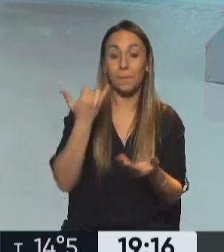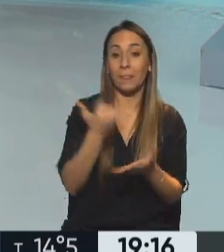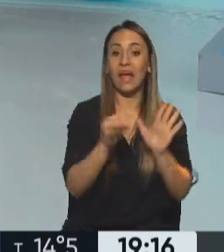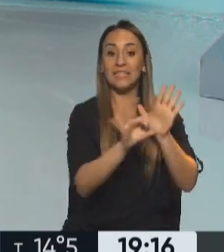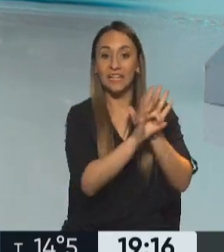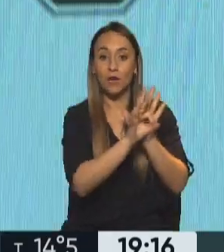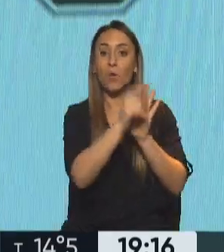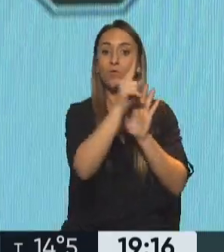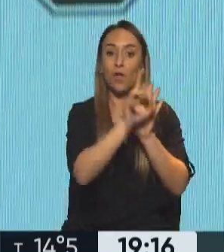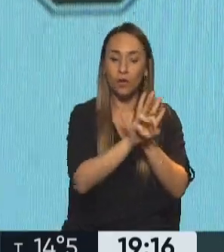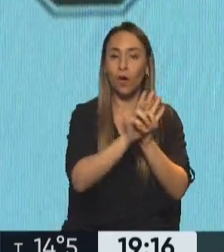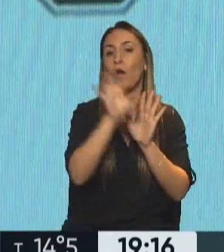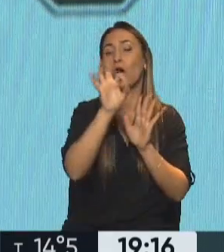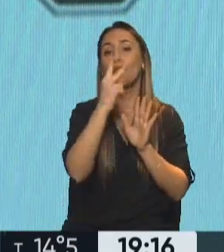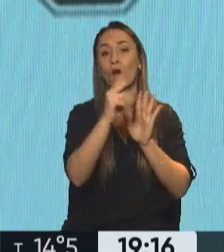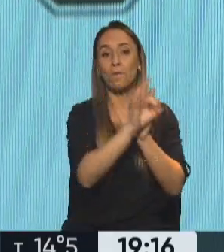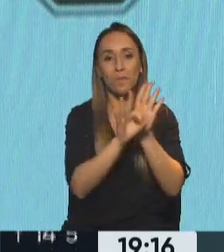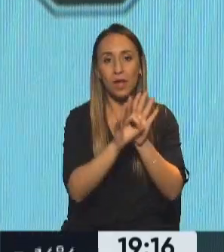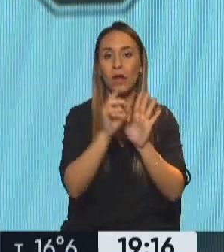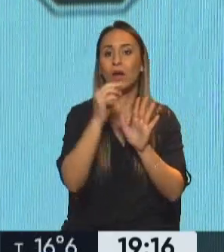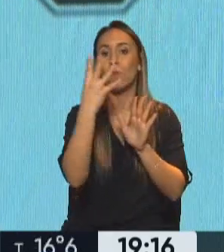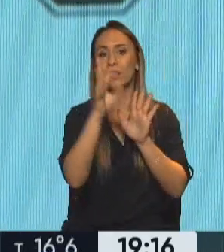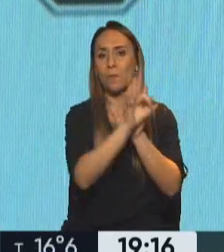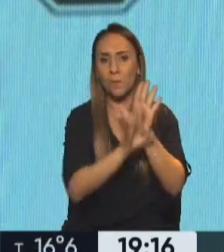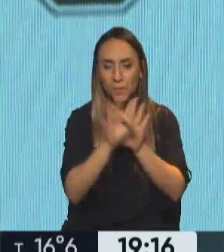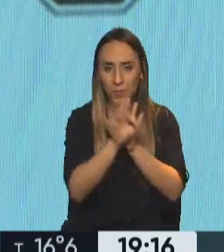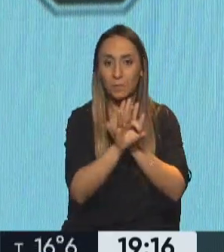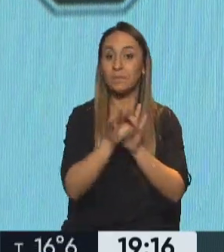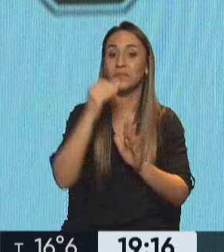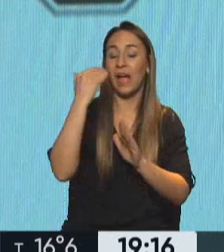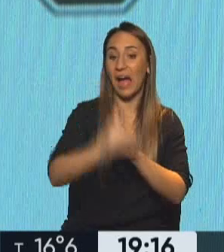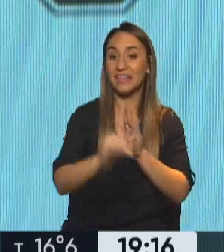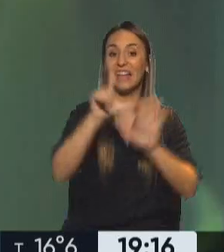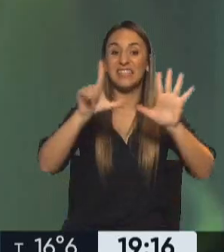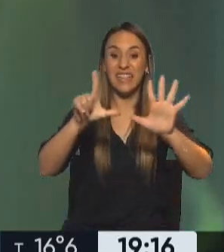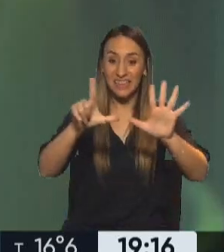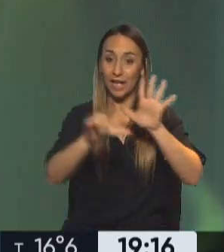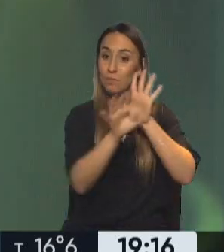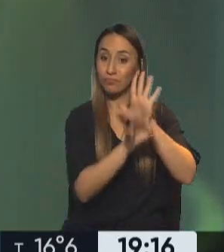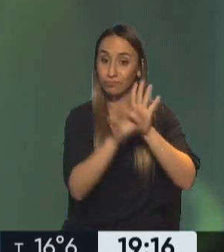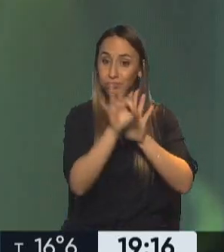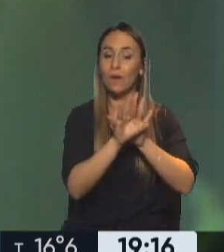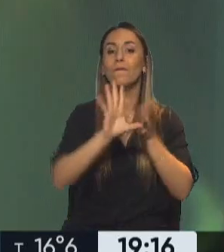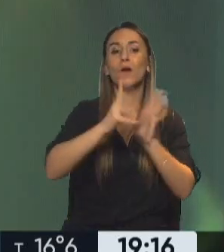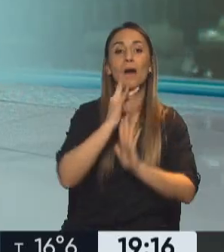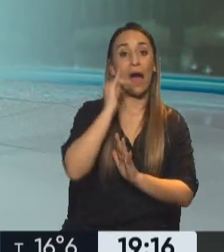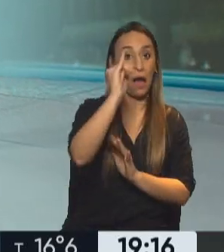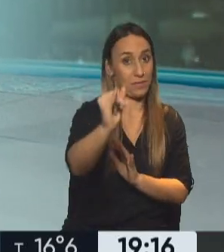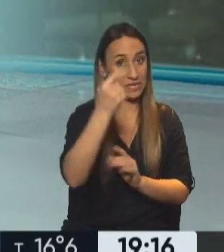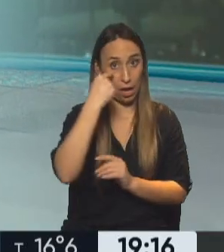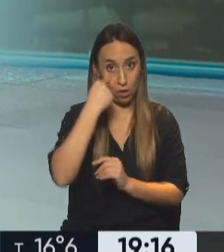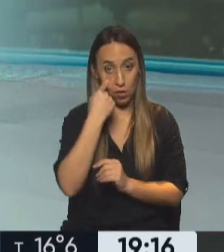2 sellos, 3 sellos, 4 sellos, depende, hasta 7 sellos. Es una advertencia. Y es una advertencia de